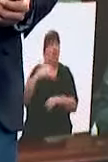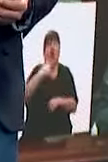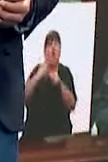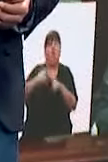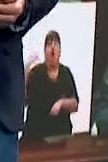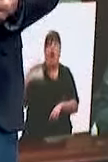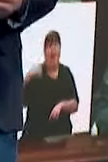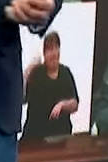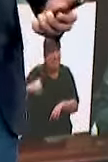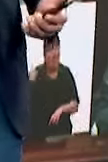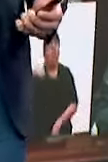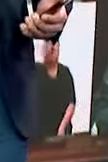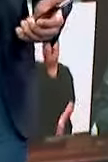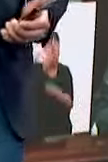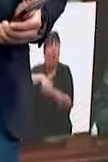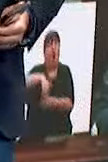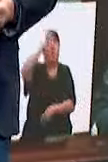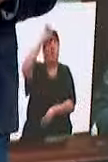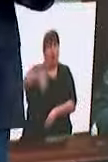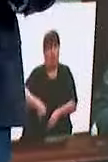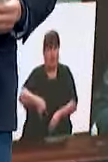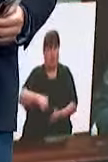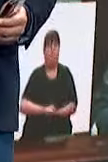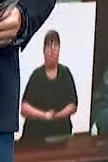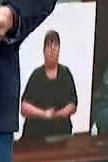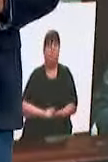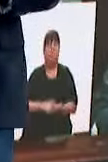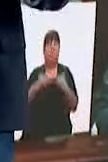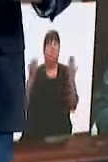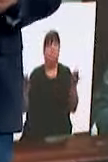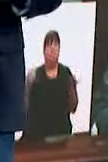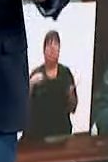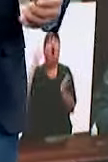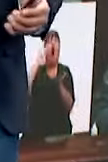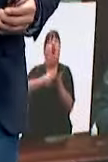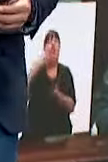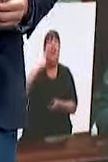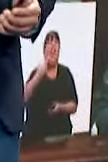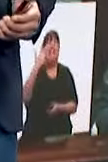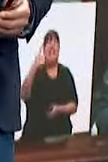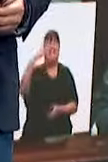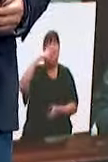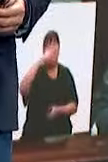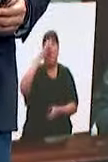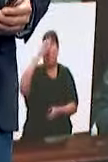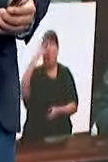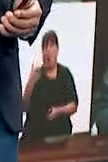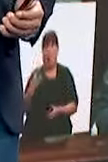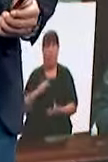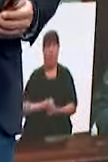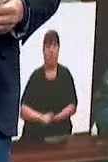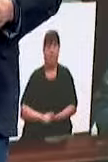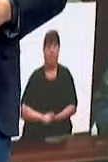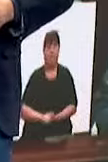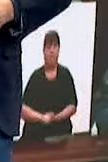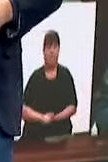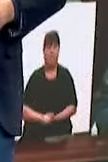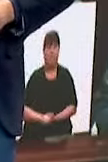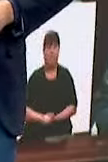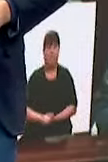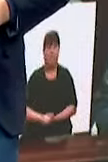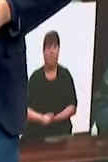puede pasar en cualquier momento. Si el presidente claro, decide accionar sobre área energética, lo puede hacer tranquilamente si diputado le da la otra